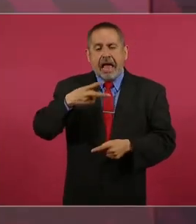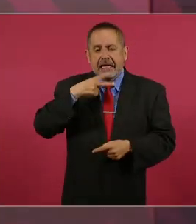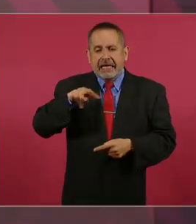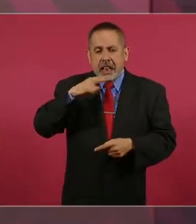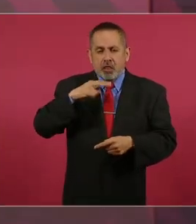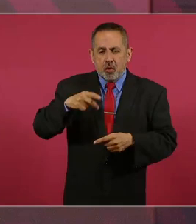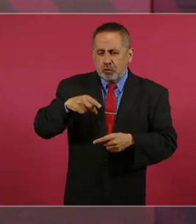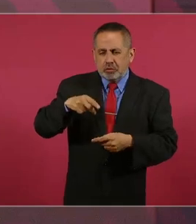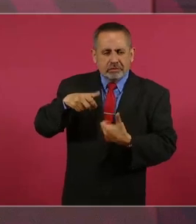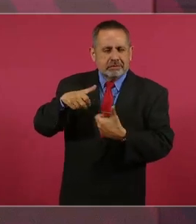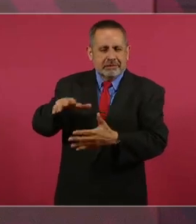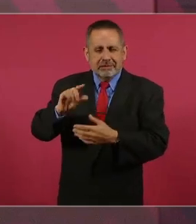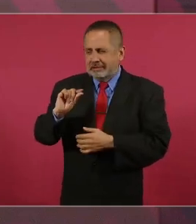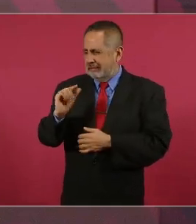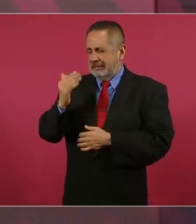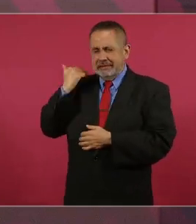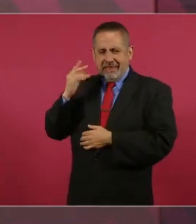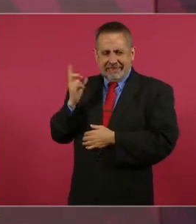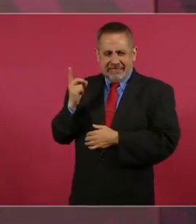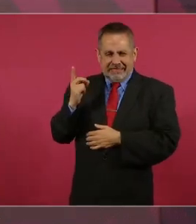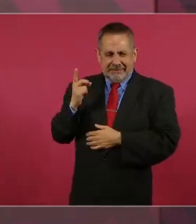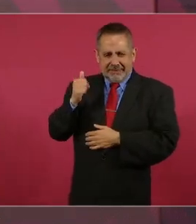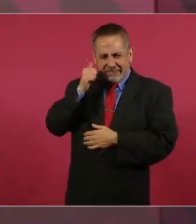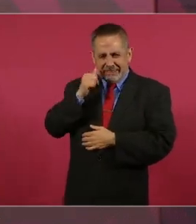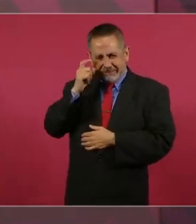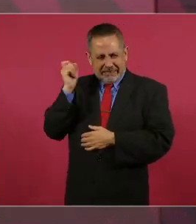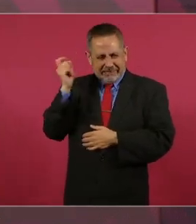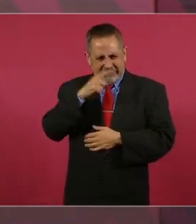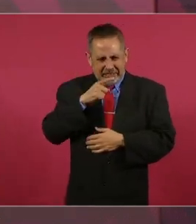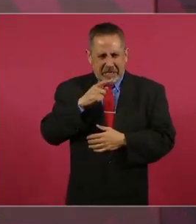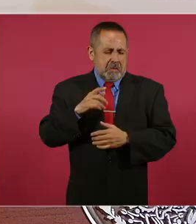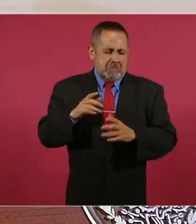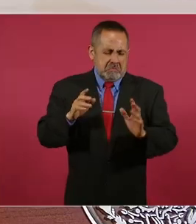como diciembre que se pone complicado